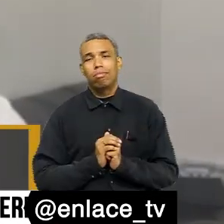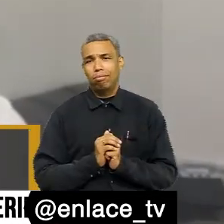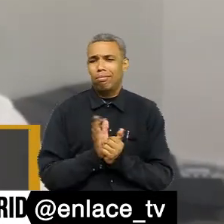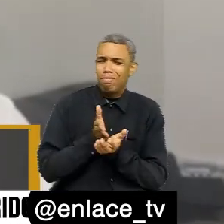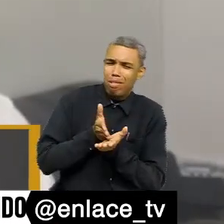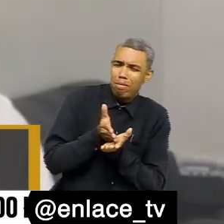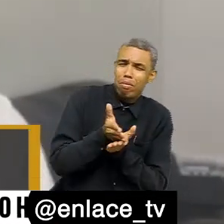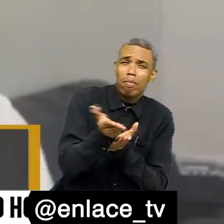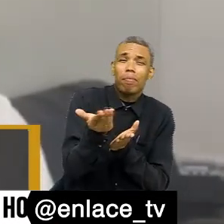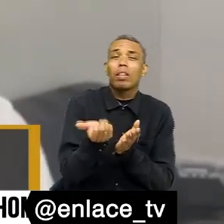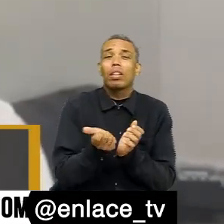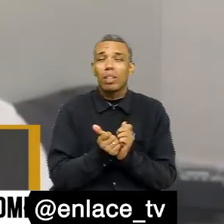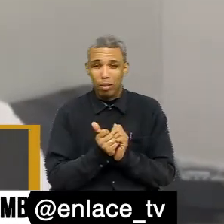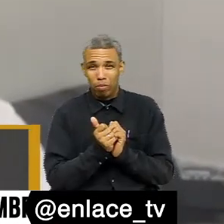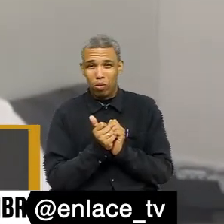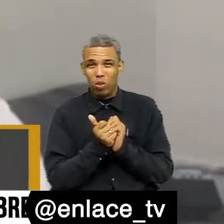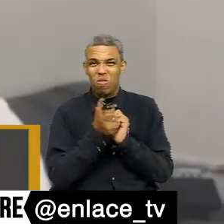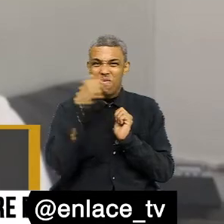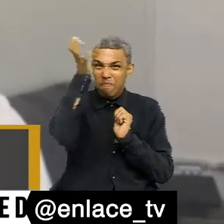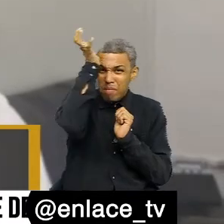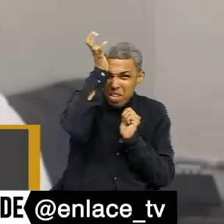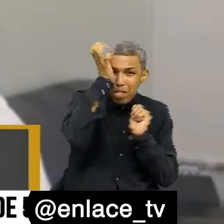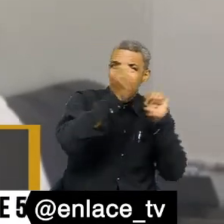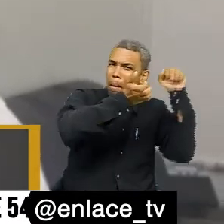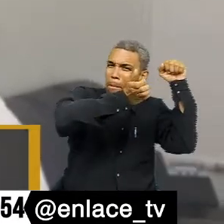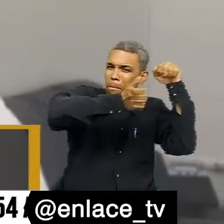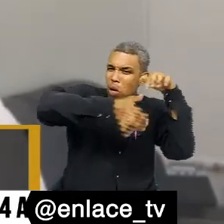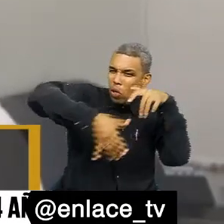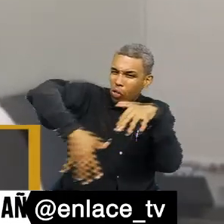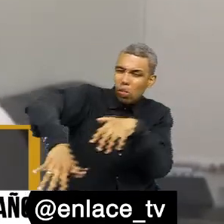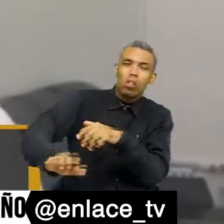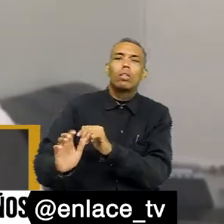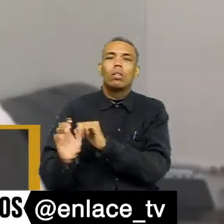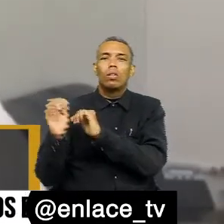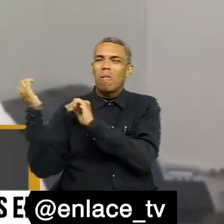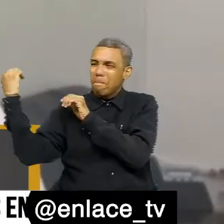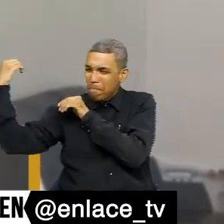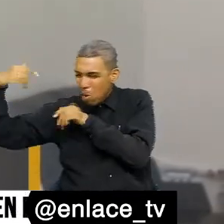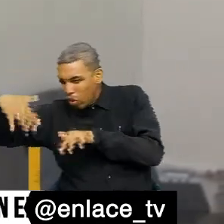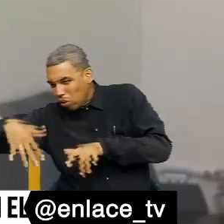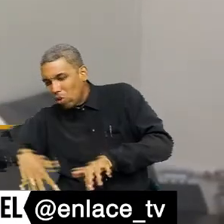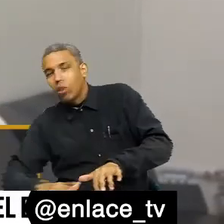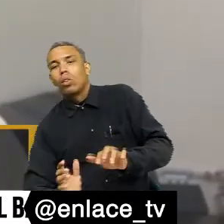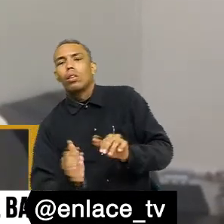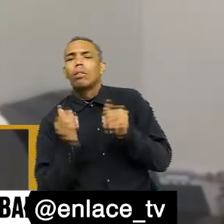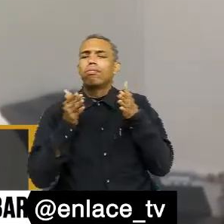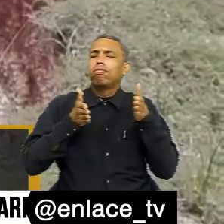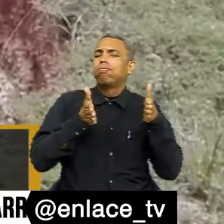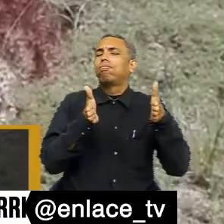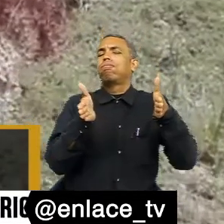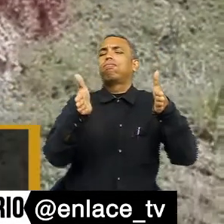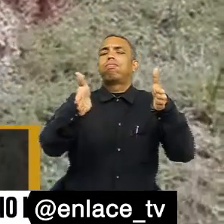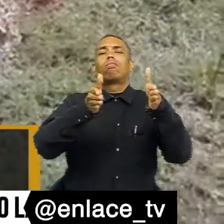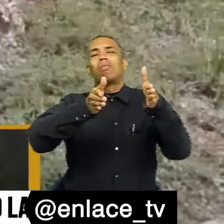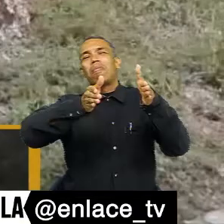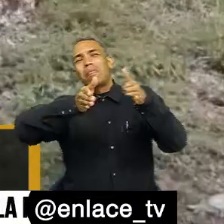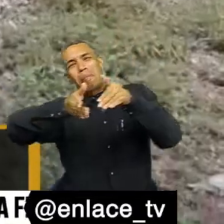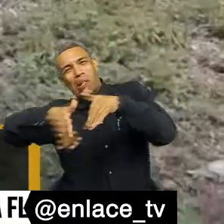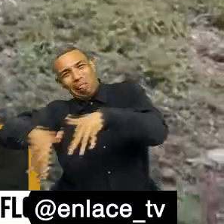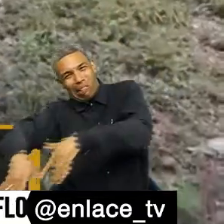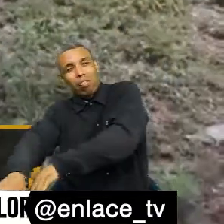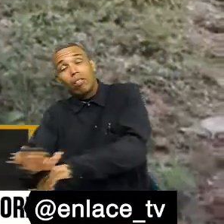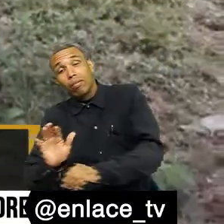derrumbes sobre la carretera que comunica Barranca Bermeja con la Meseta San Rafael. La administración municipal, como primera